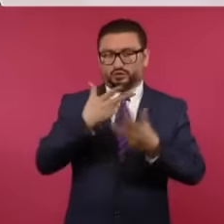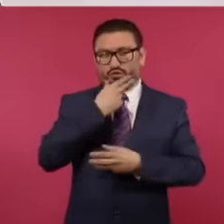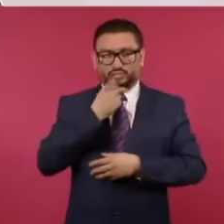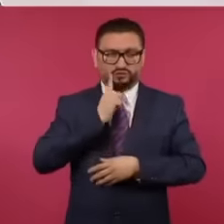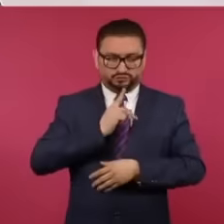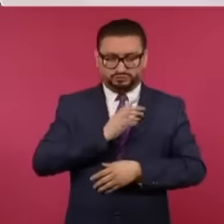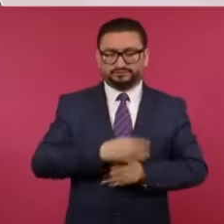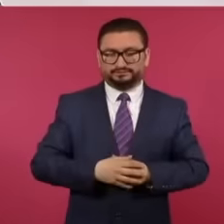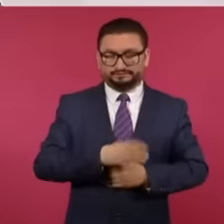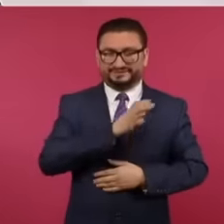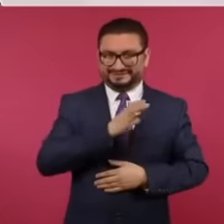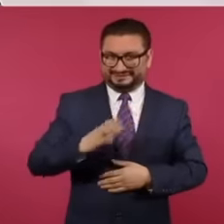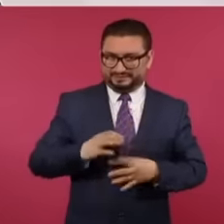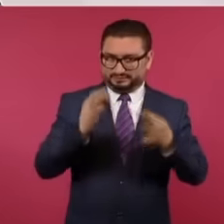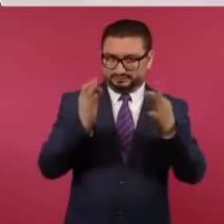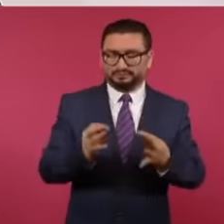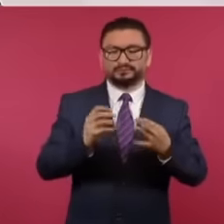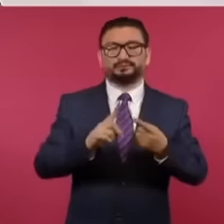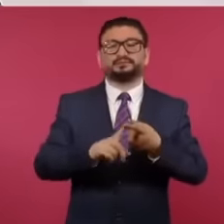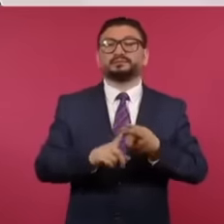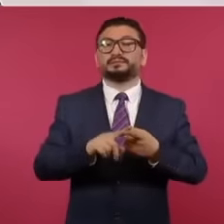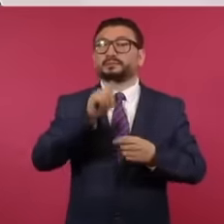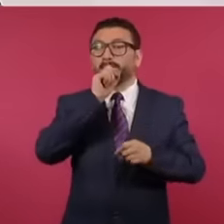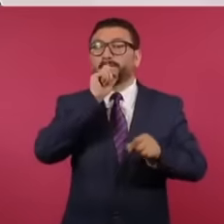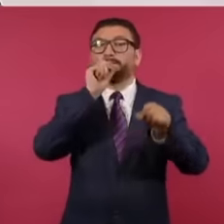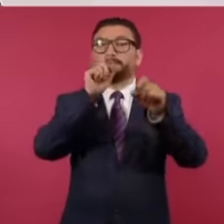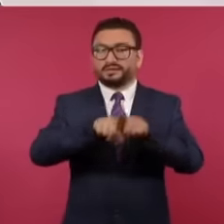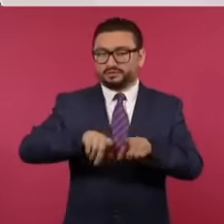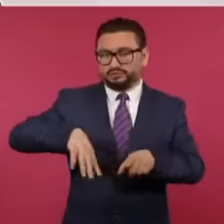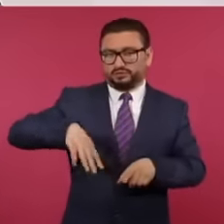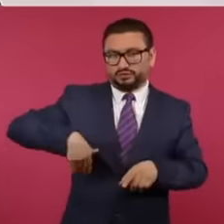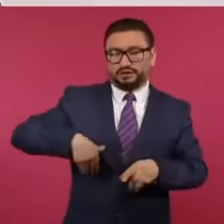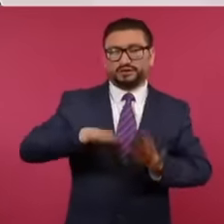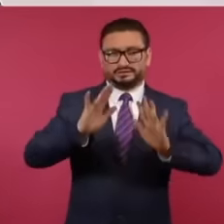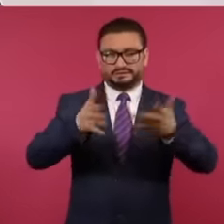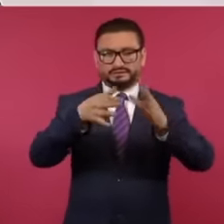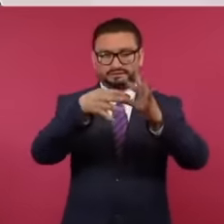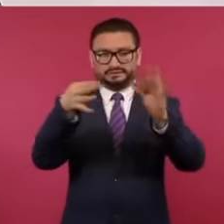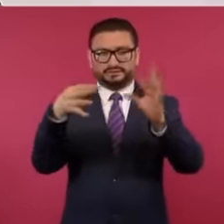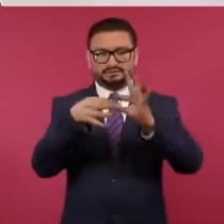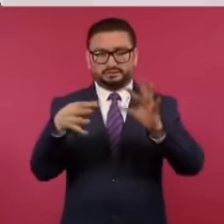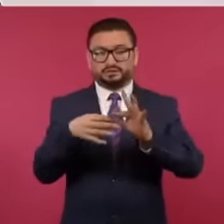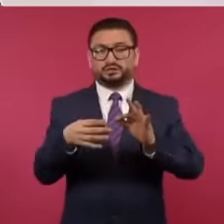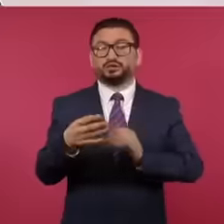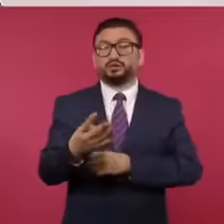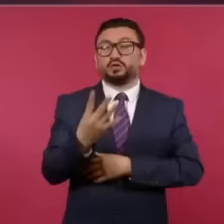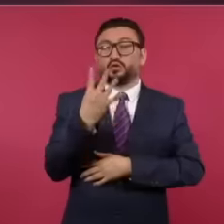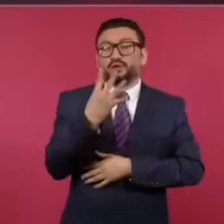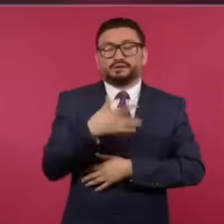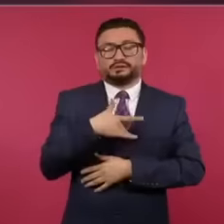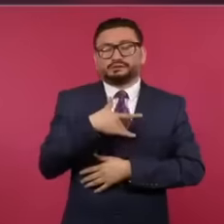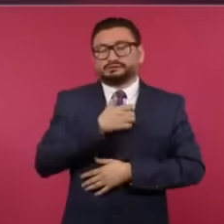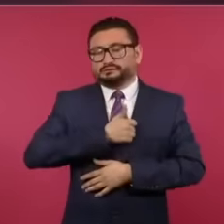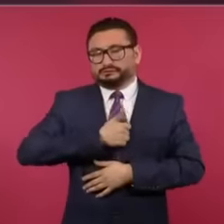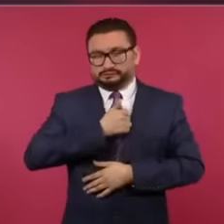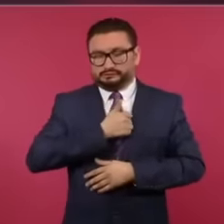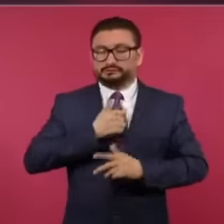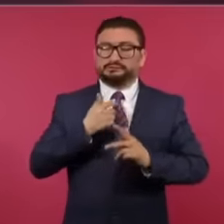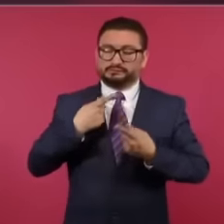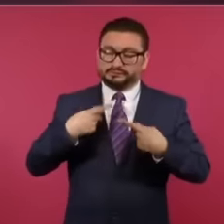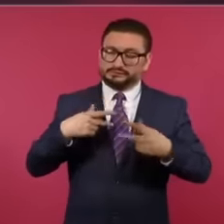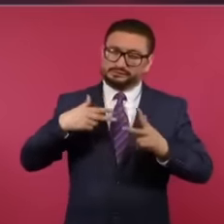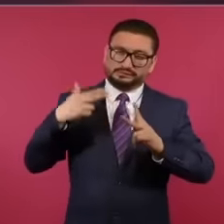candidatos. También, como ya se ha informado aquí, hubo 4 lamentables